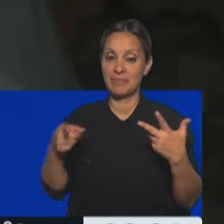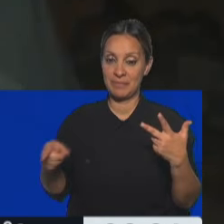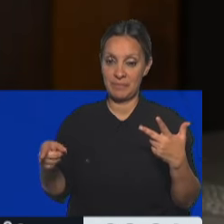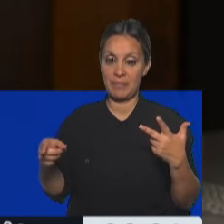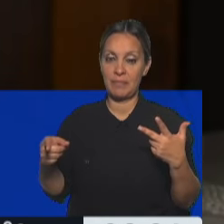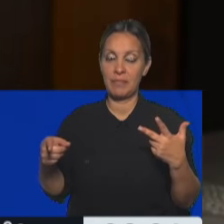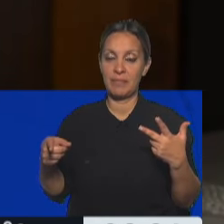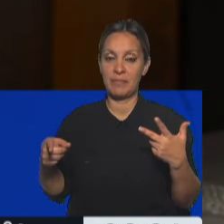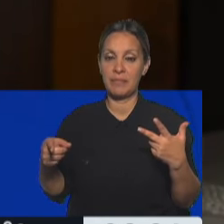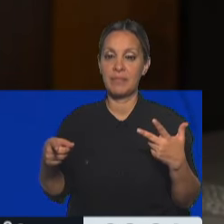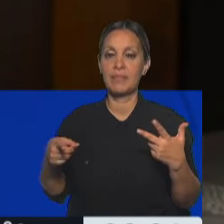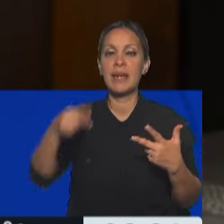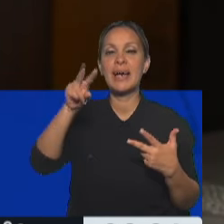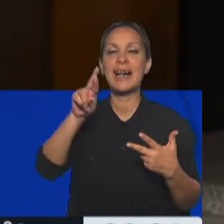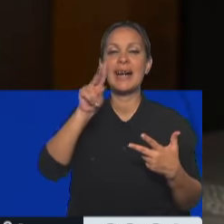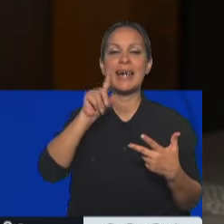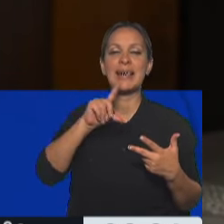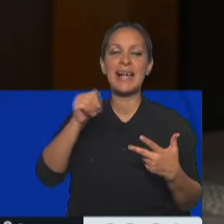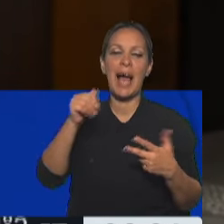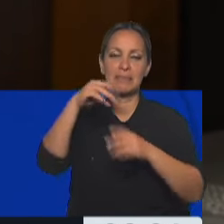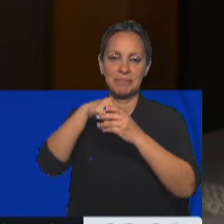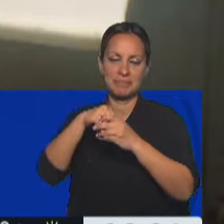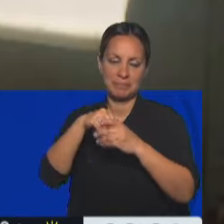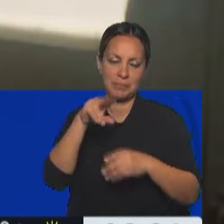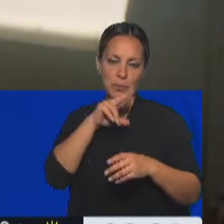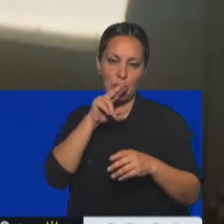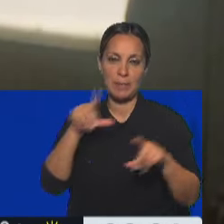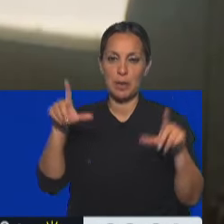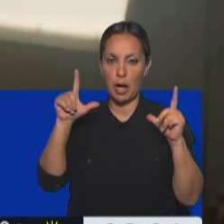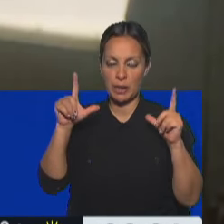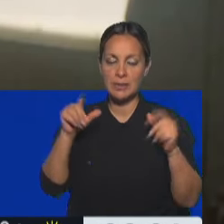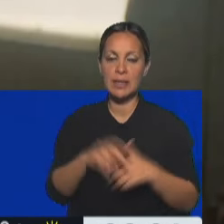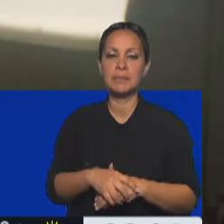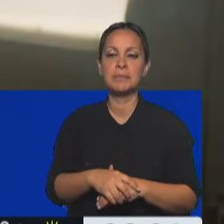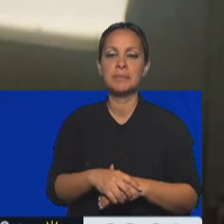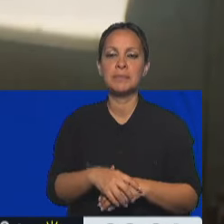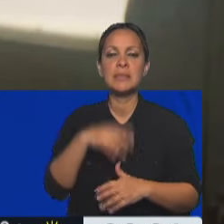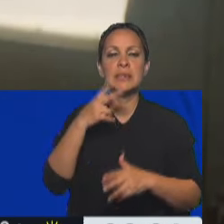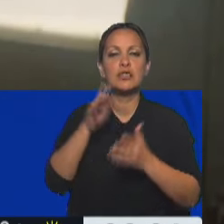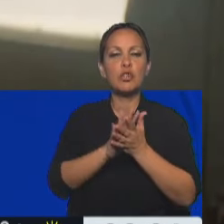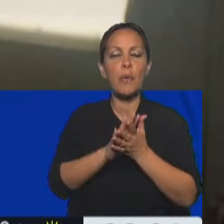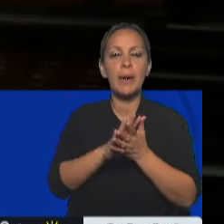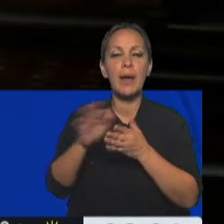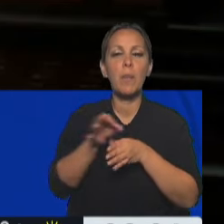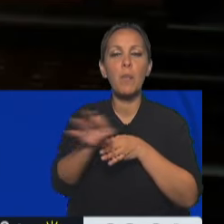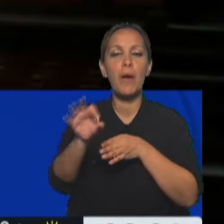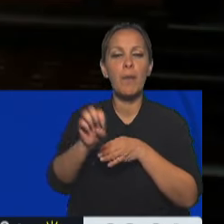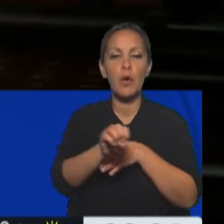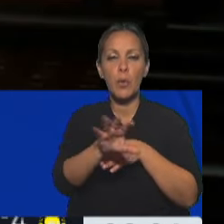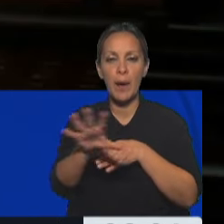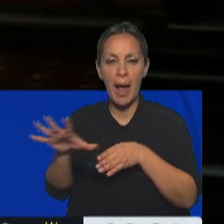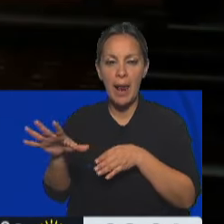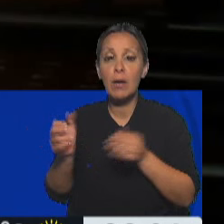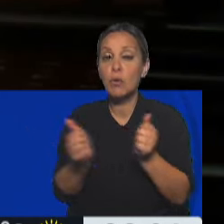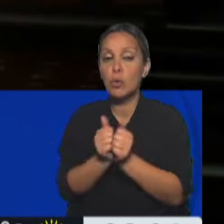está, Mónica Villa, que es Rita, una mujer súper religiosa, que hace el mantenimiento de la iglesia de un pueblo rural, vive con su marido una vida tranquila, súper